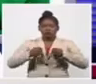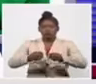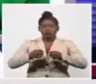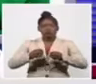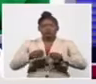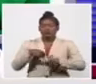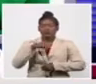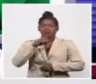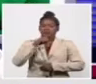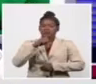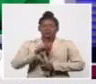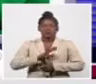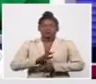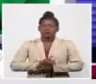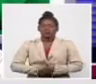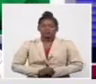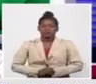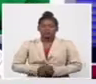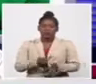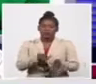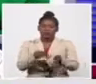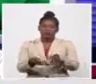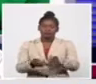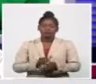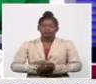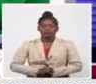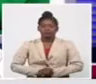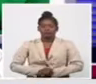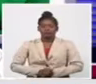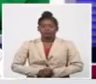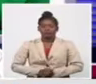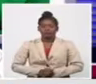que se hicieron para lograr su recuperación.